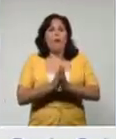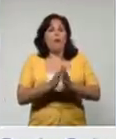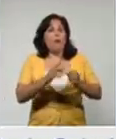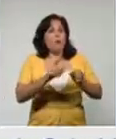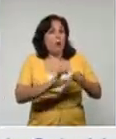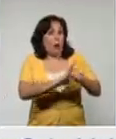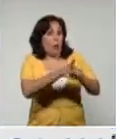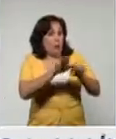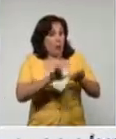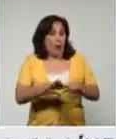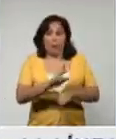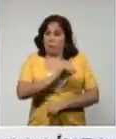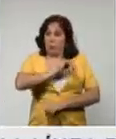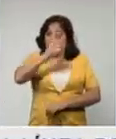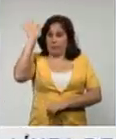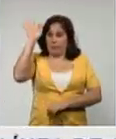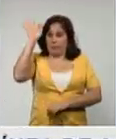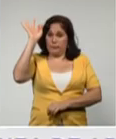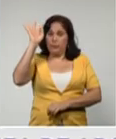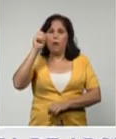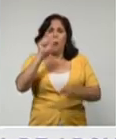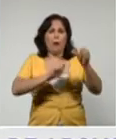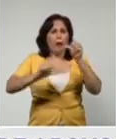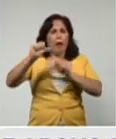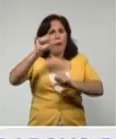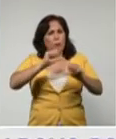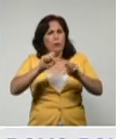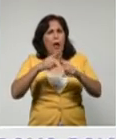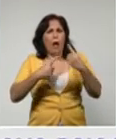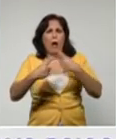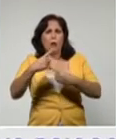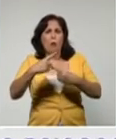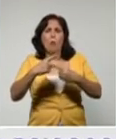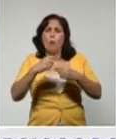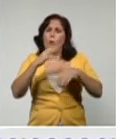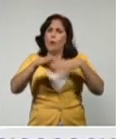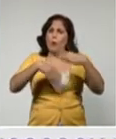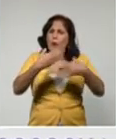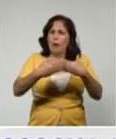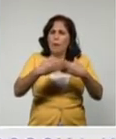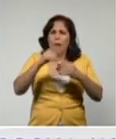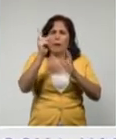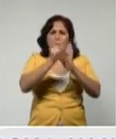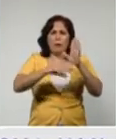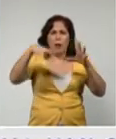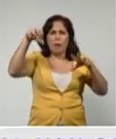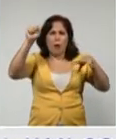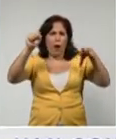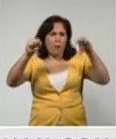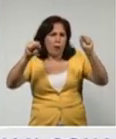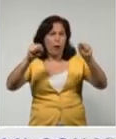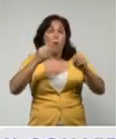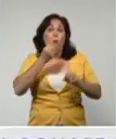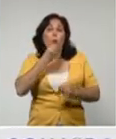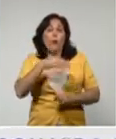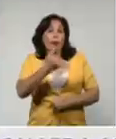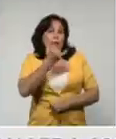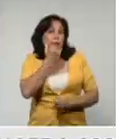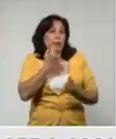nunca. Quizás algún laboratorio por un problema de fluido eléctrico se pudiera haber afectado,